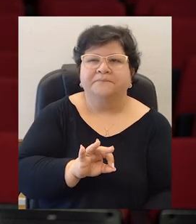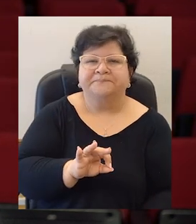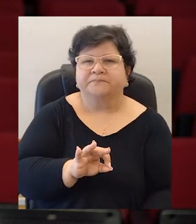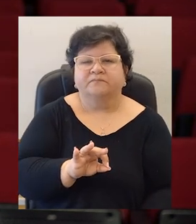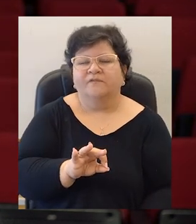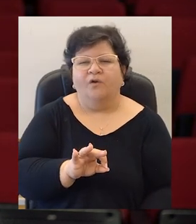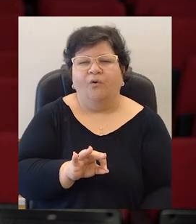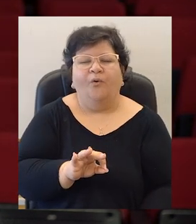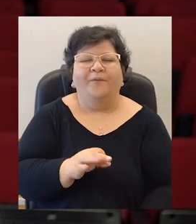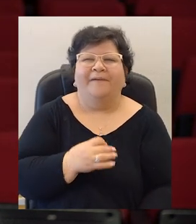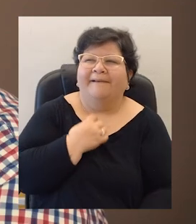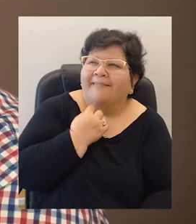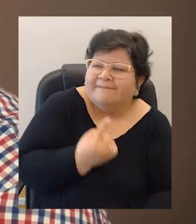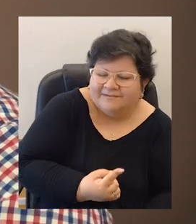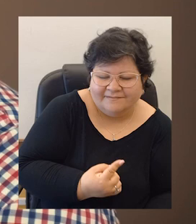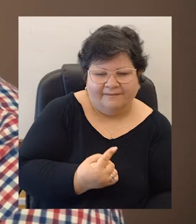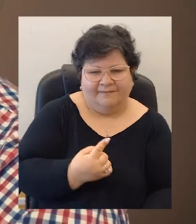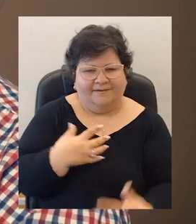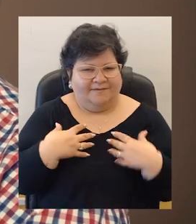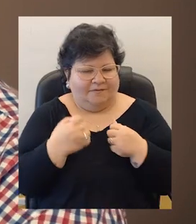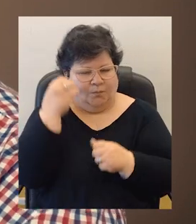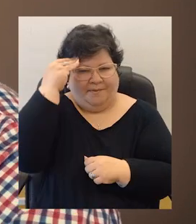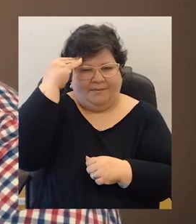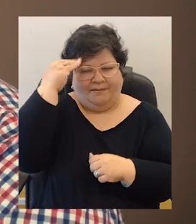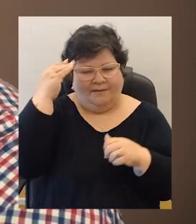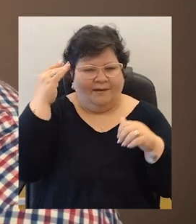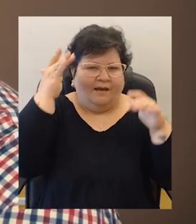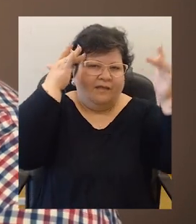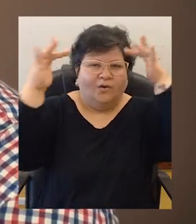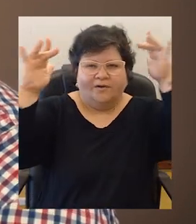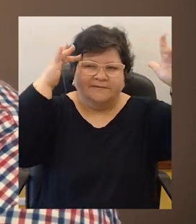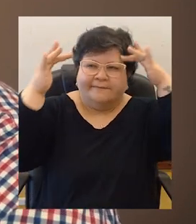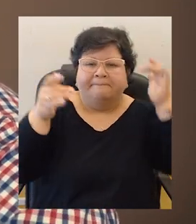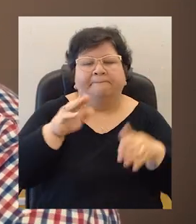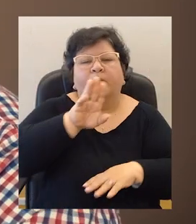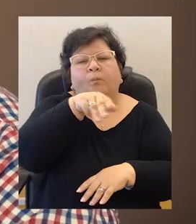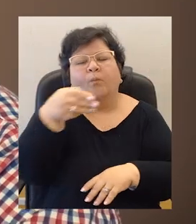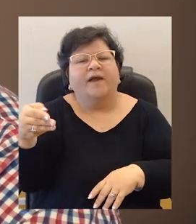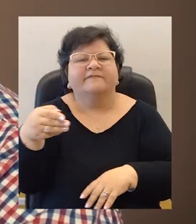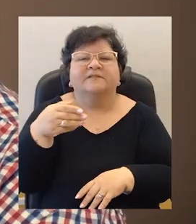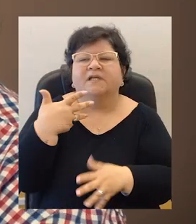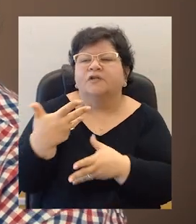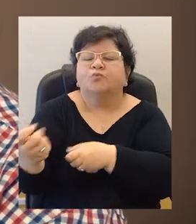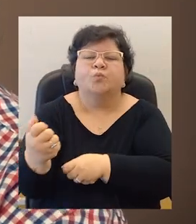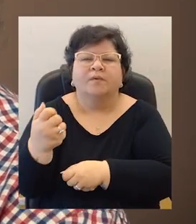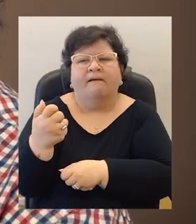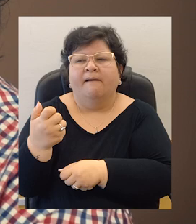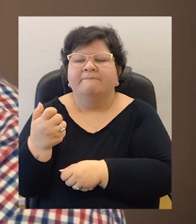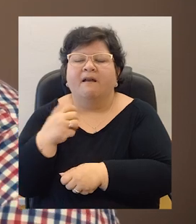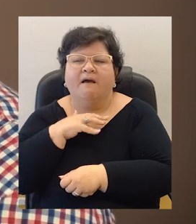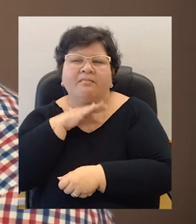más frágil de la salud mental y dos adolescentes páginas que te ayudan engaña de tus padres para esconder trastornos